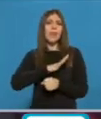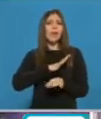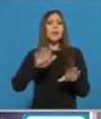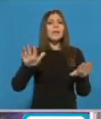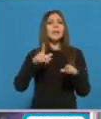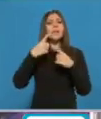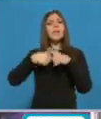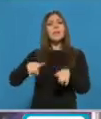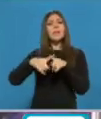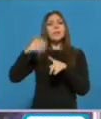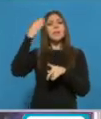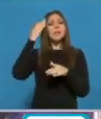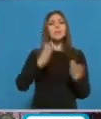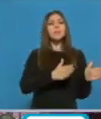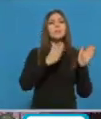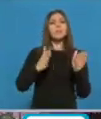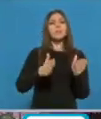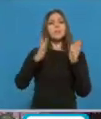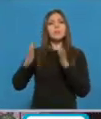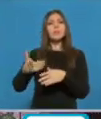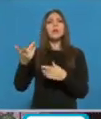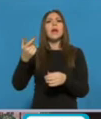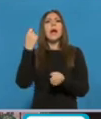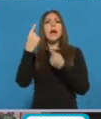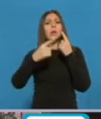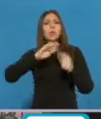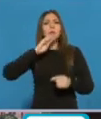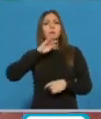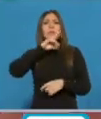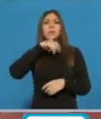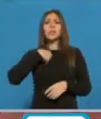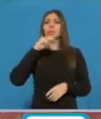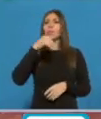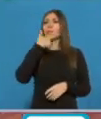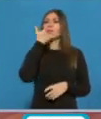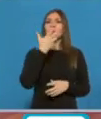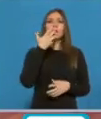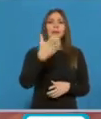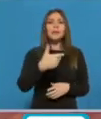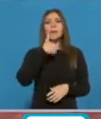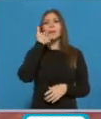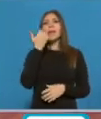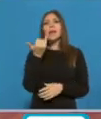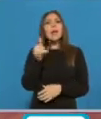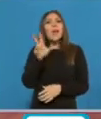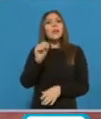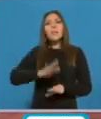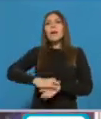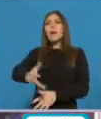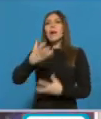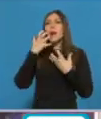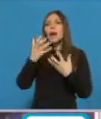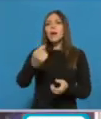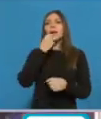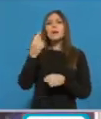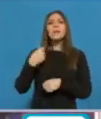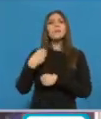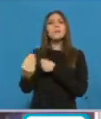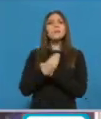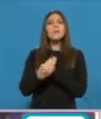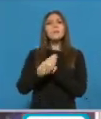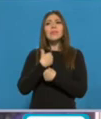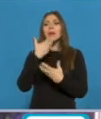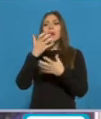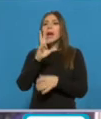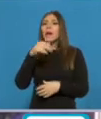queremos que empiecen estas mamás que están muy preocupadas porque dicen, ya no quiero gritar, quiero que se acaben los gritos en mi casa. Por ahí voy, pero estos